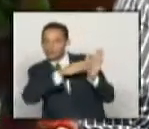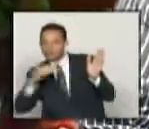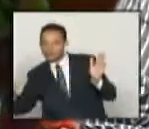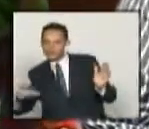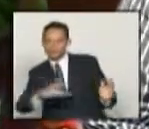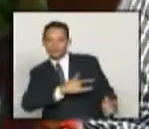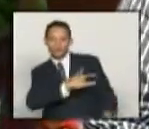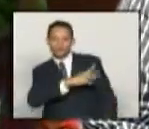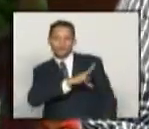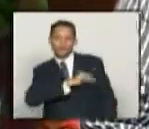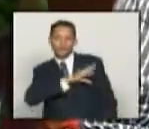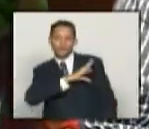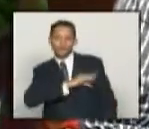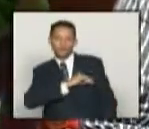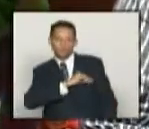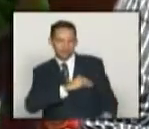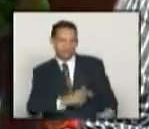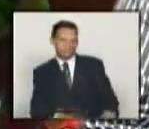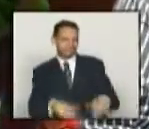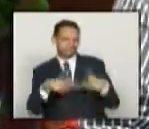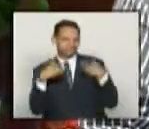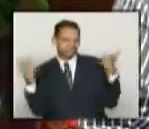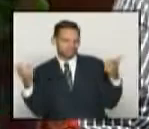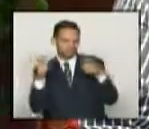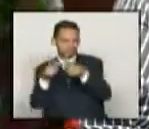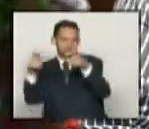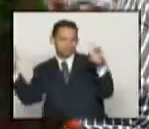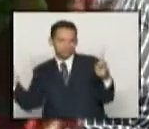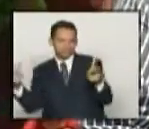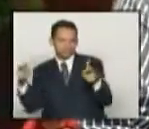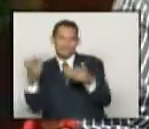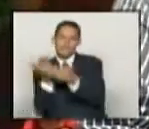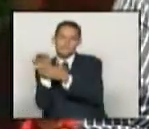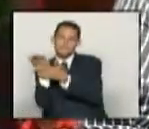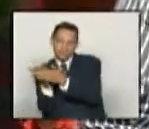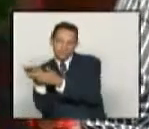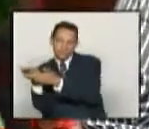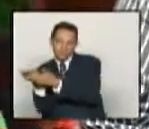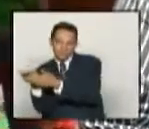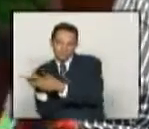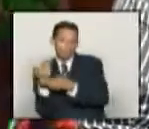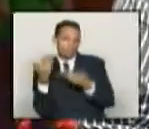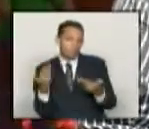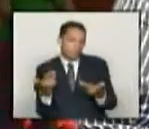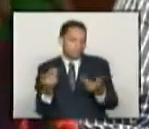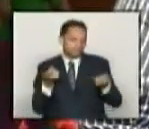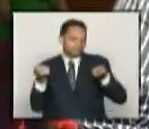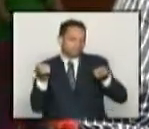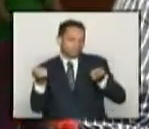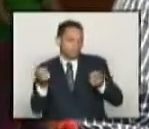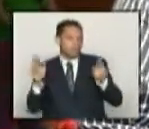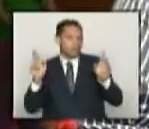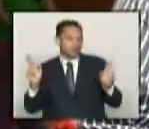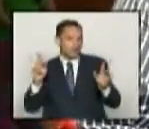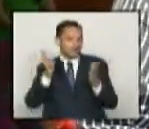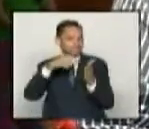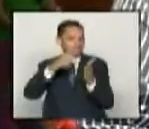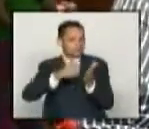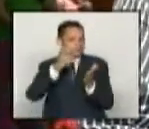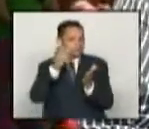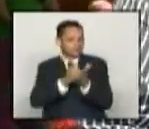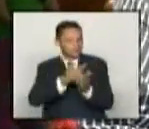Obviamente pues hay muchas solicitudes y muchas cosas de esas quedan en trámite. Nosotros creemos que pues este